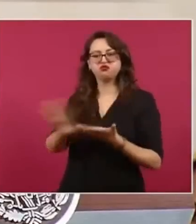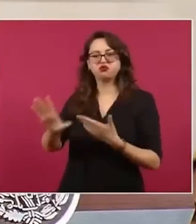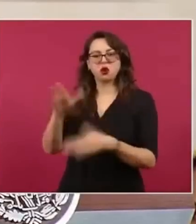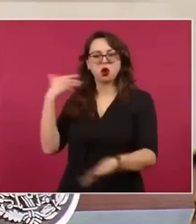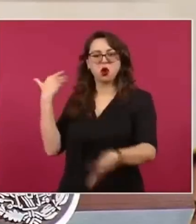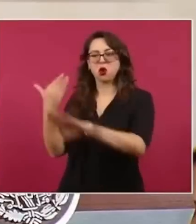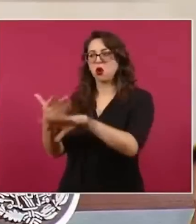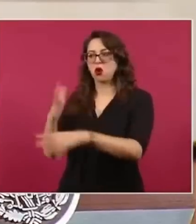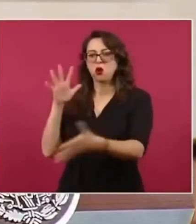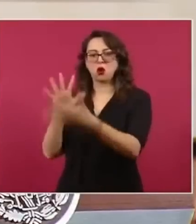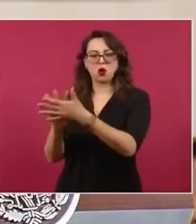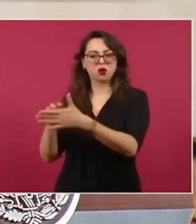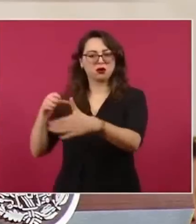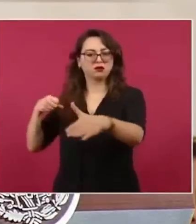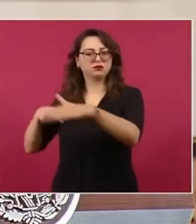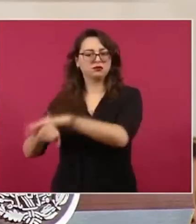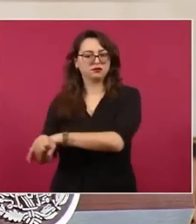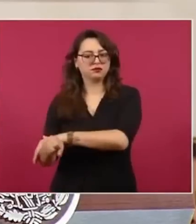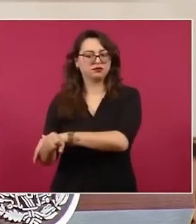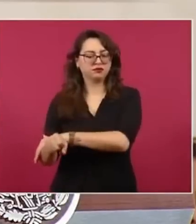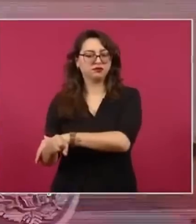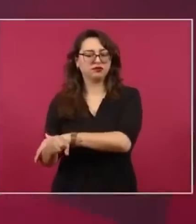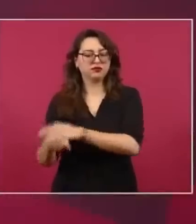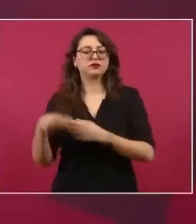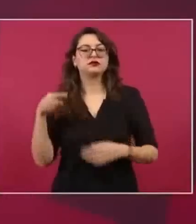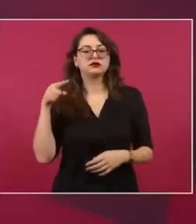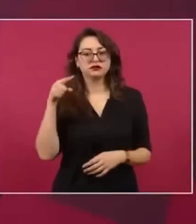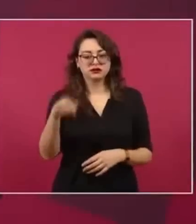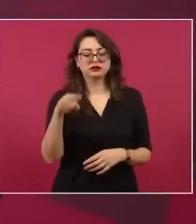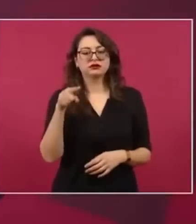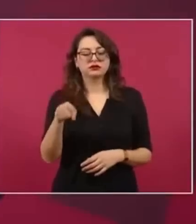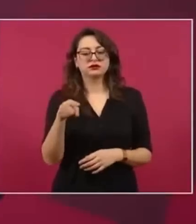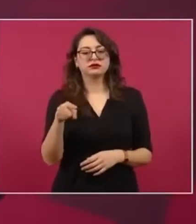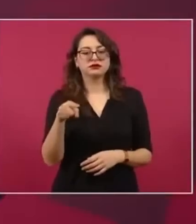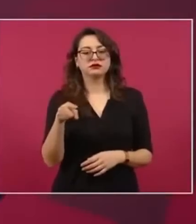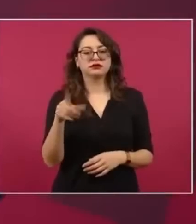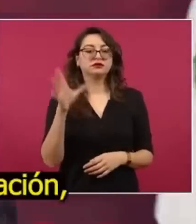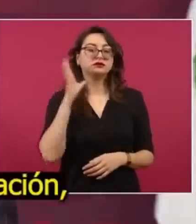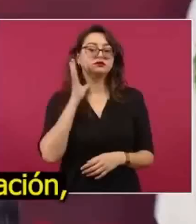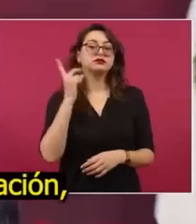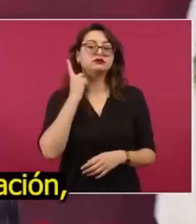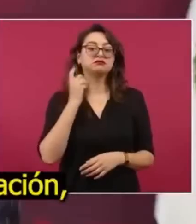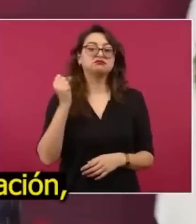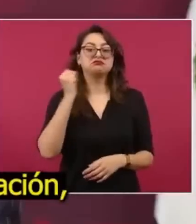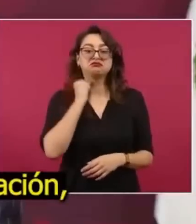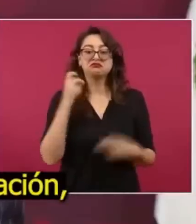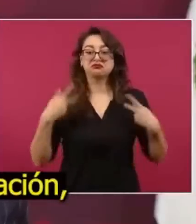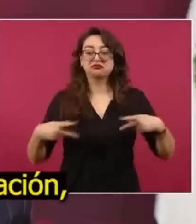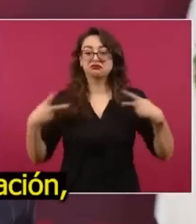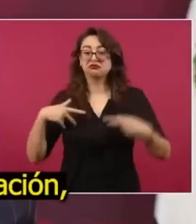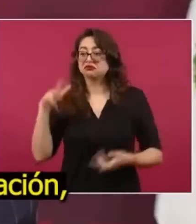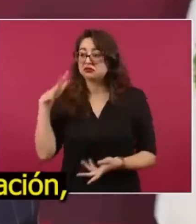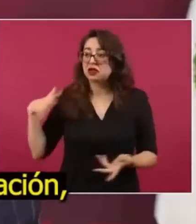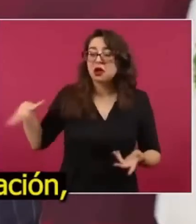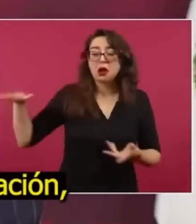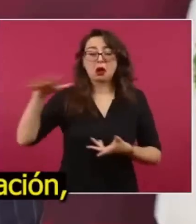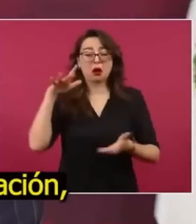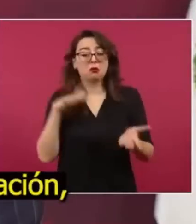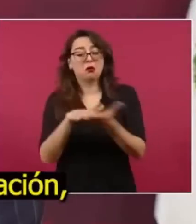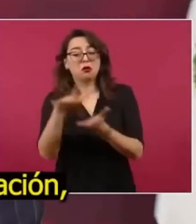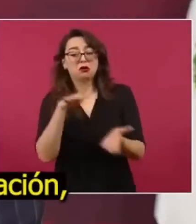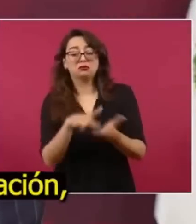inició el juicio, amañado para encarcelarlo, debe de tener como el